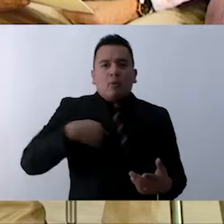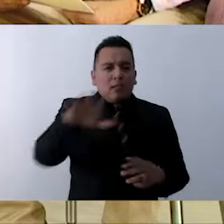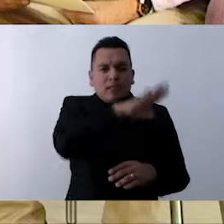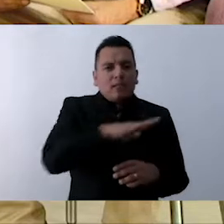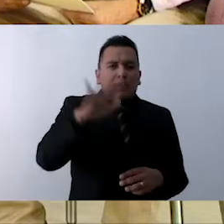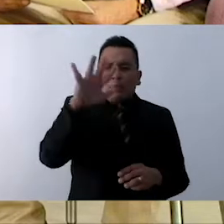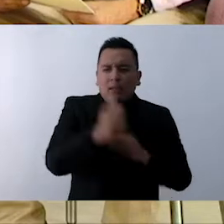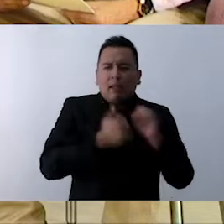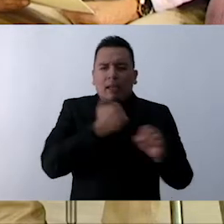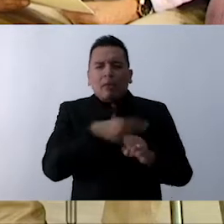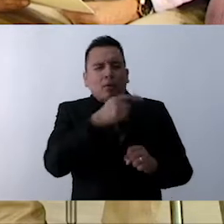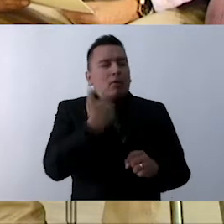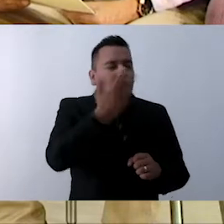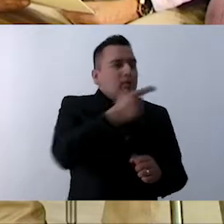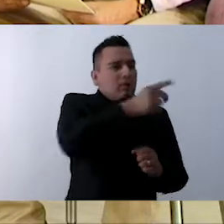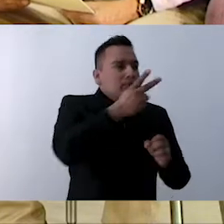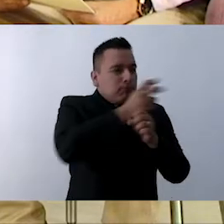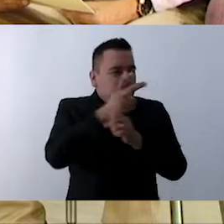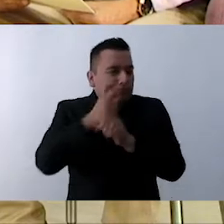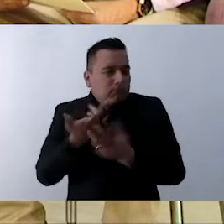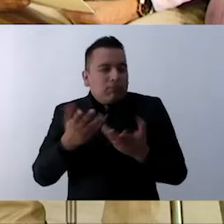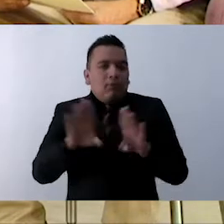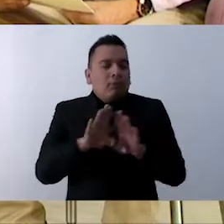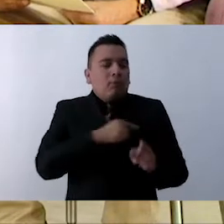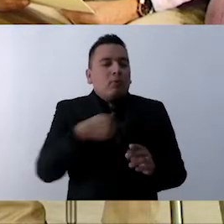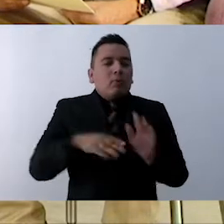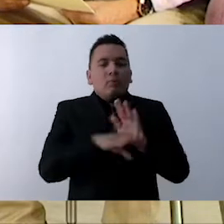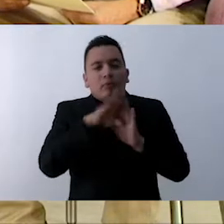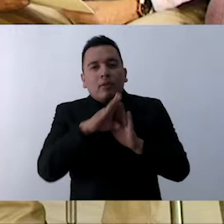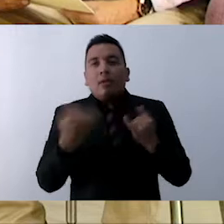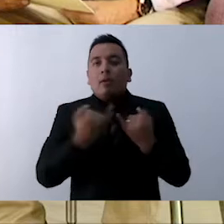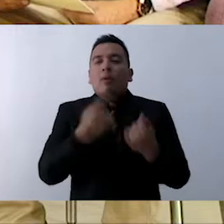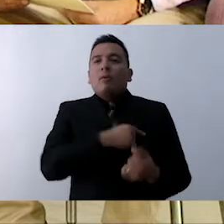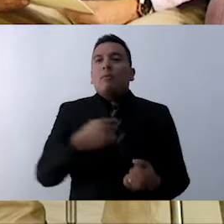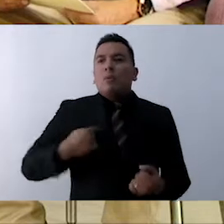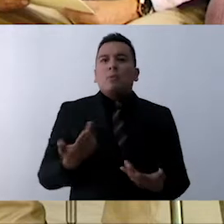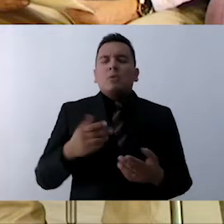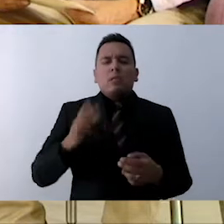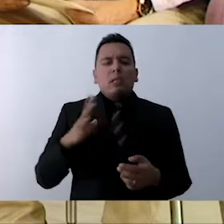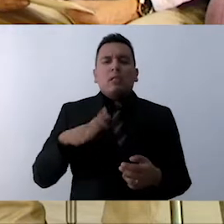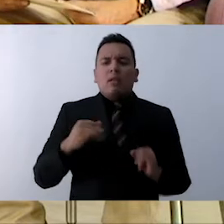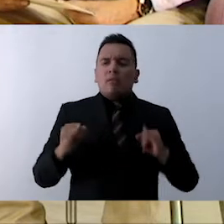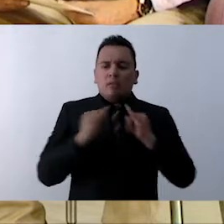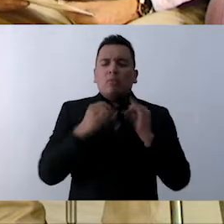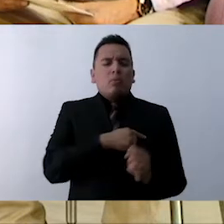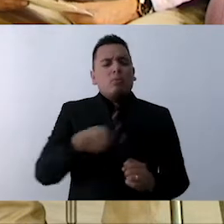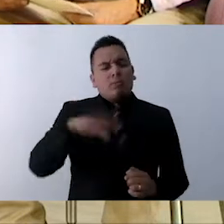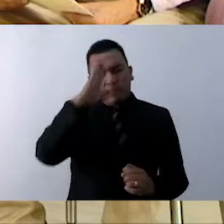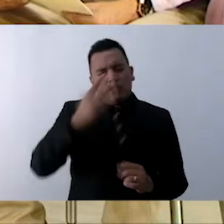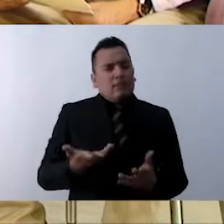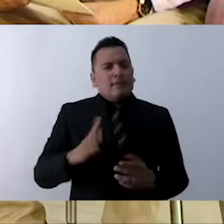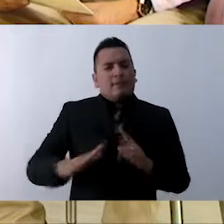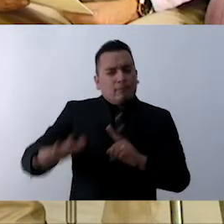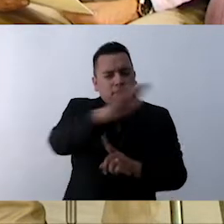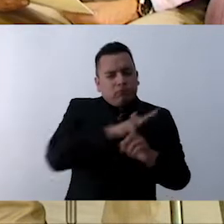como comunidad para ser mejores? Creo que eso podríamos hacer también, acercarnos cada vez más a la ciudadanía en esa